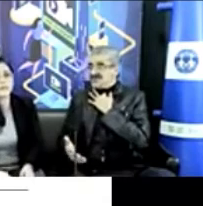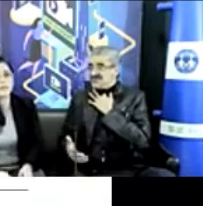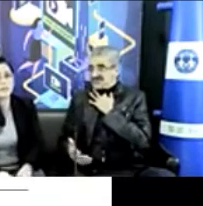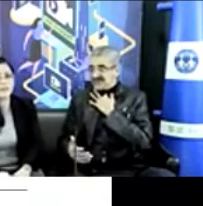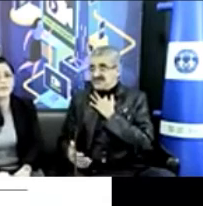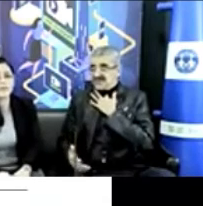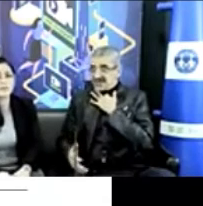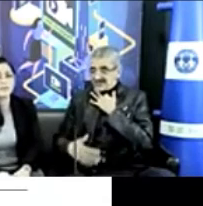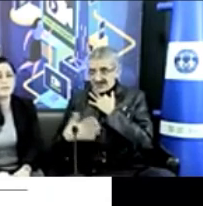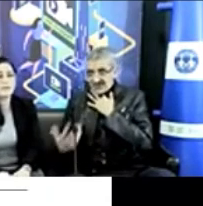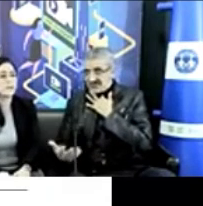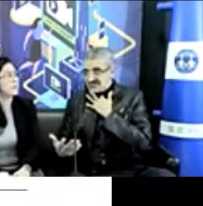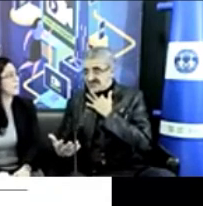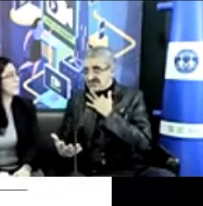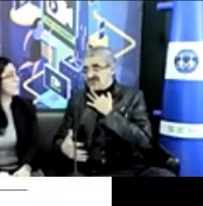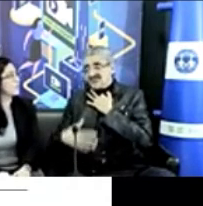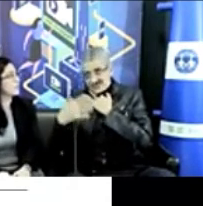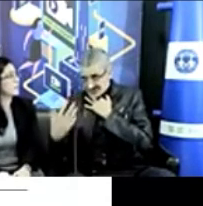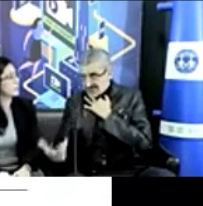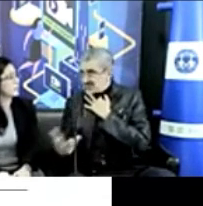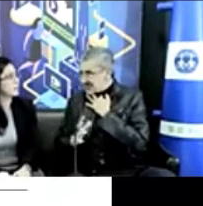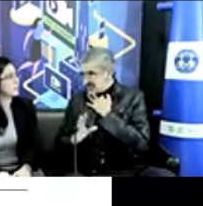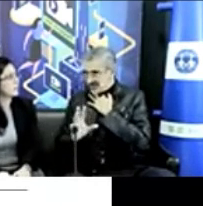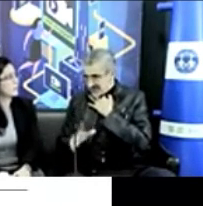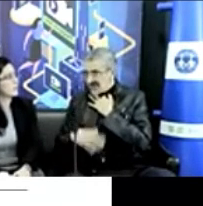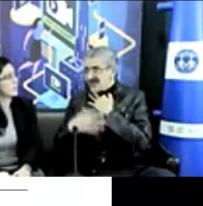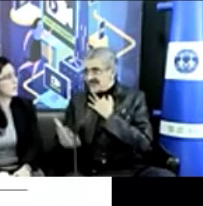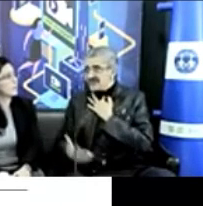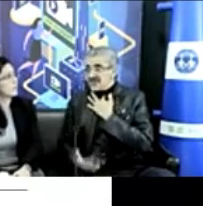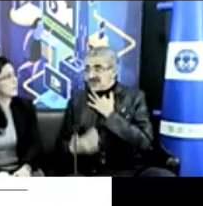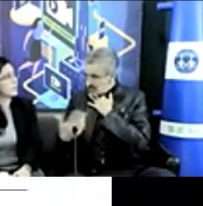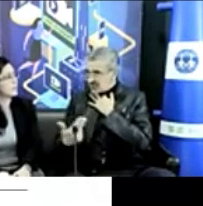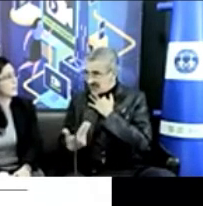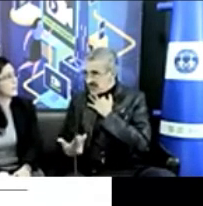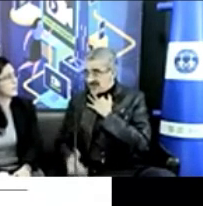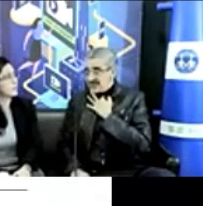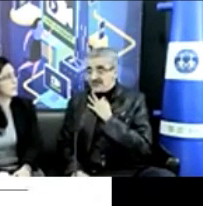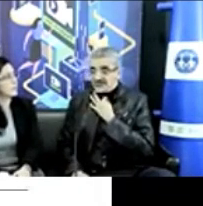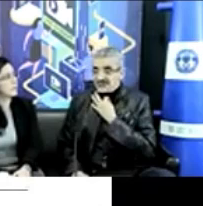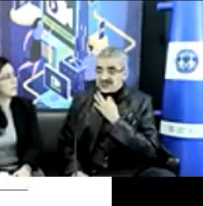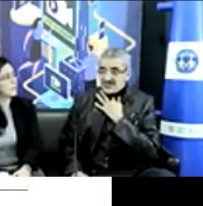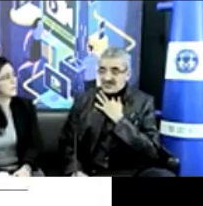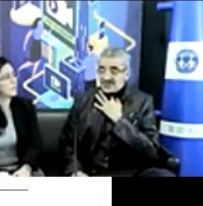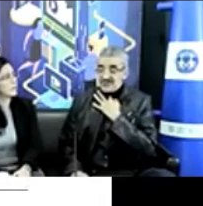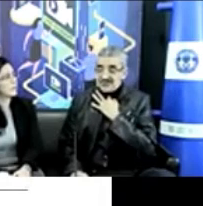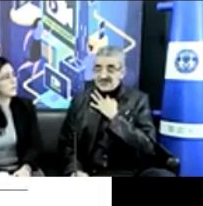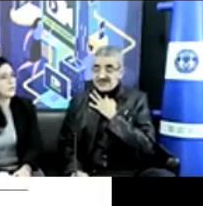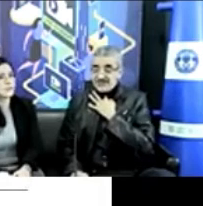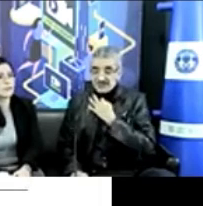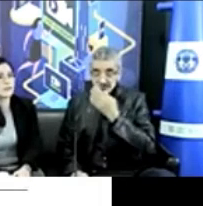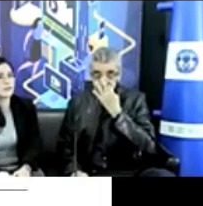flexible, ¿no? Si la estrategia no funcionó, la podemos modificar en mutuo acuerdo.